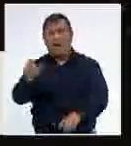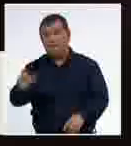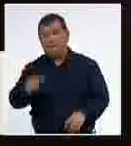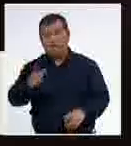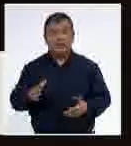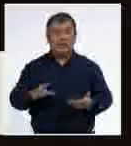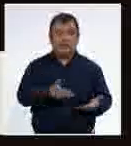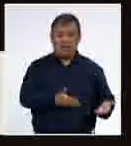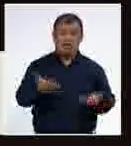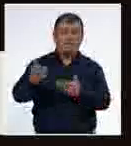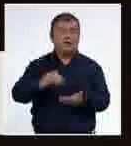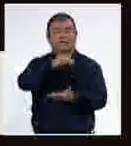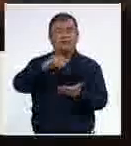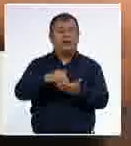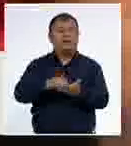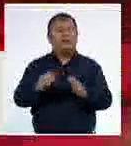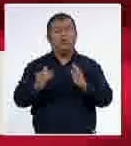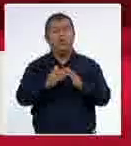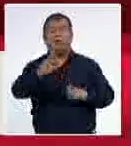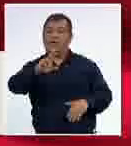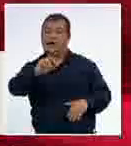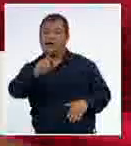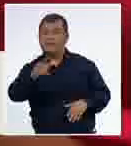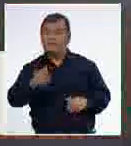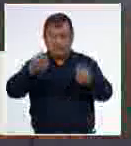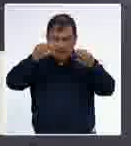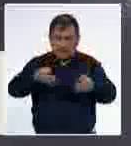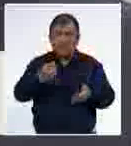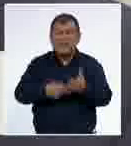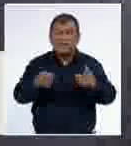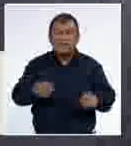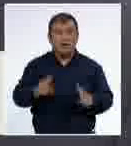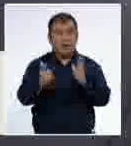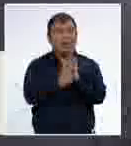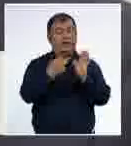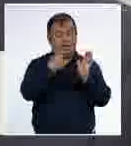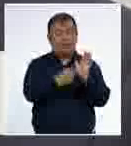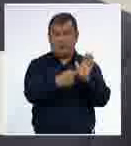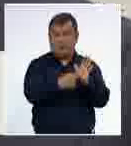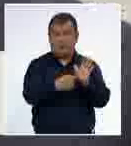can es conducido al centro antirrábico, donde se decide su destino. La ley indica de que si